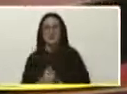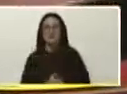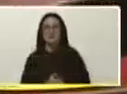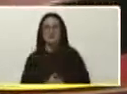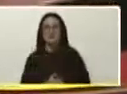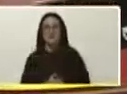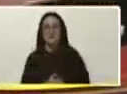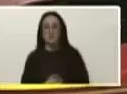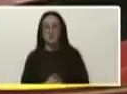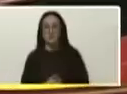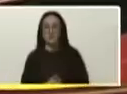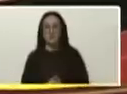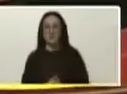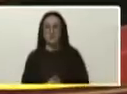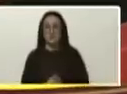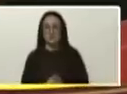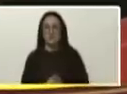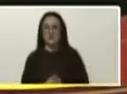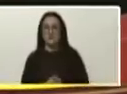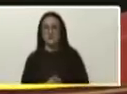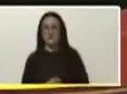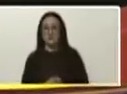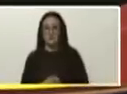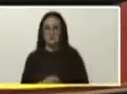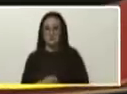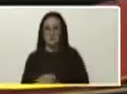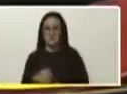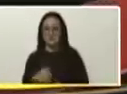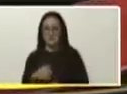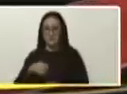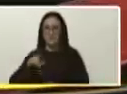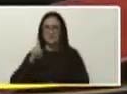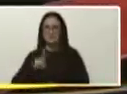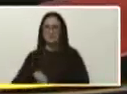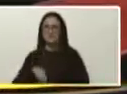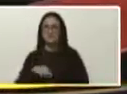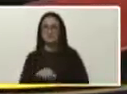además está terriblemente